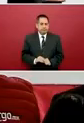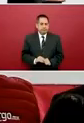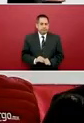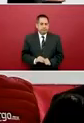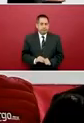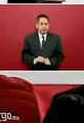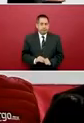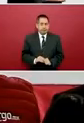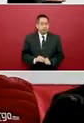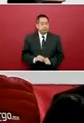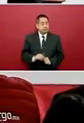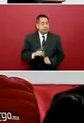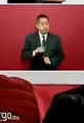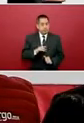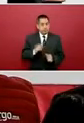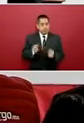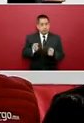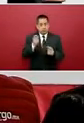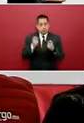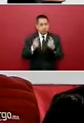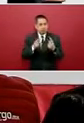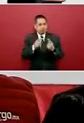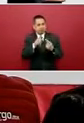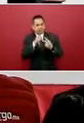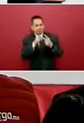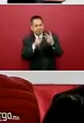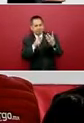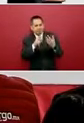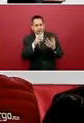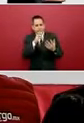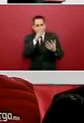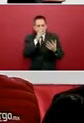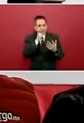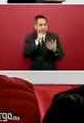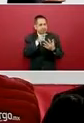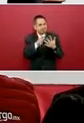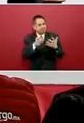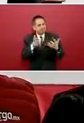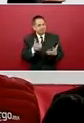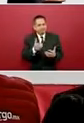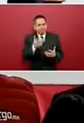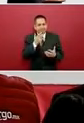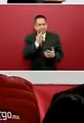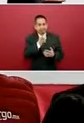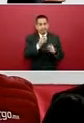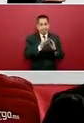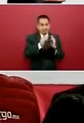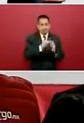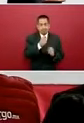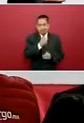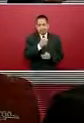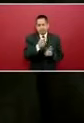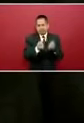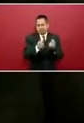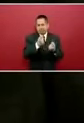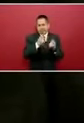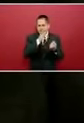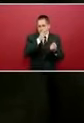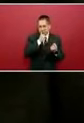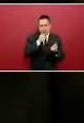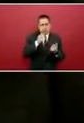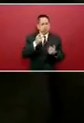Hay cosas que no se pueden llevar a cabo de esta manera,